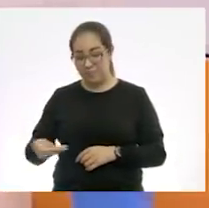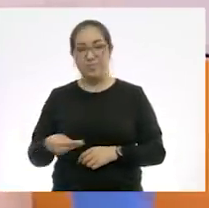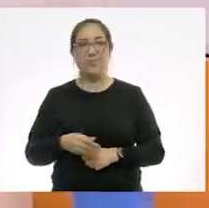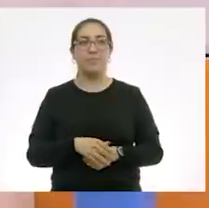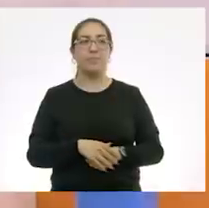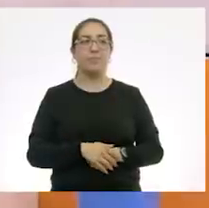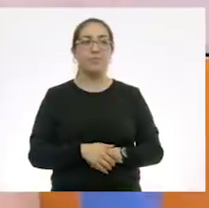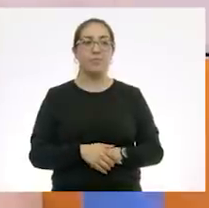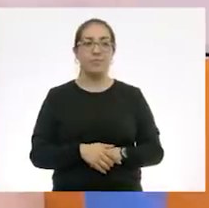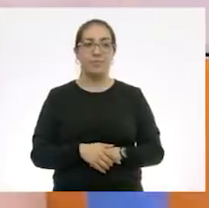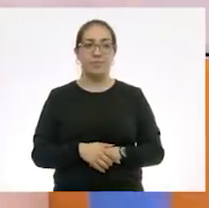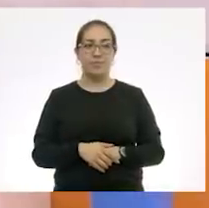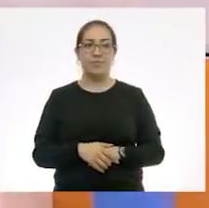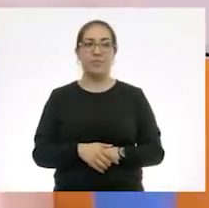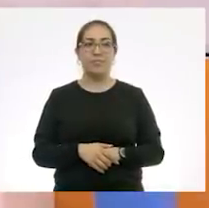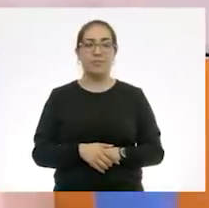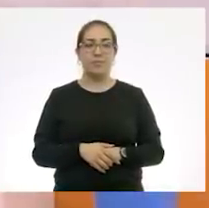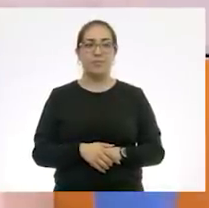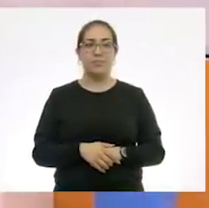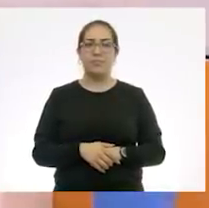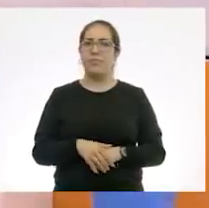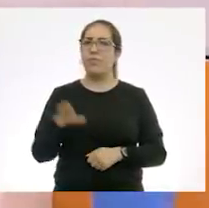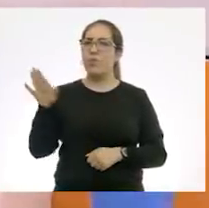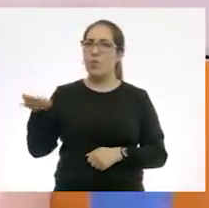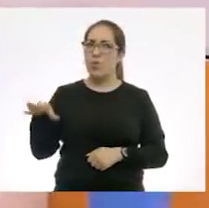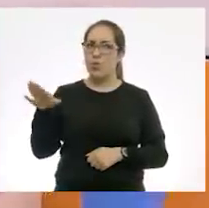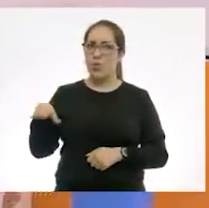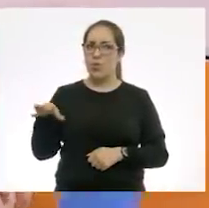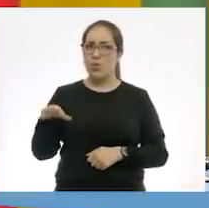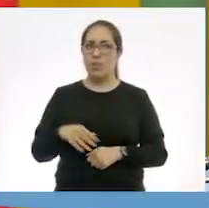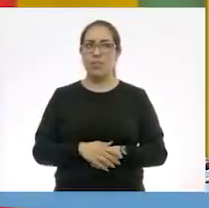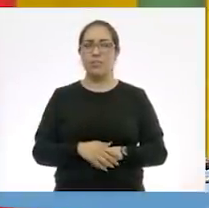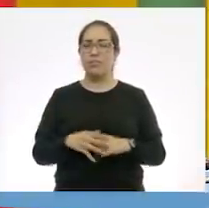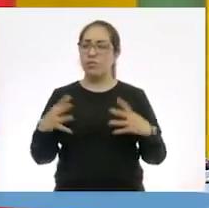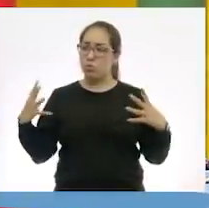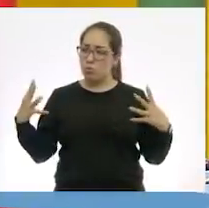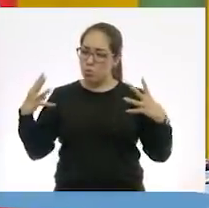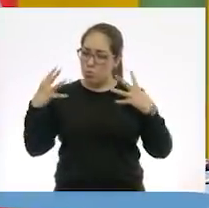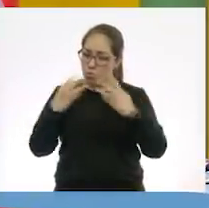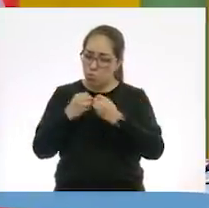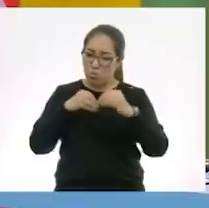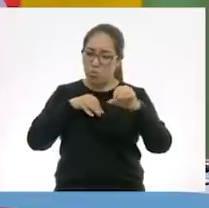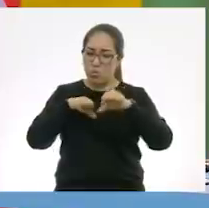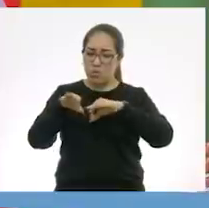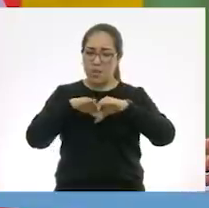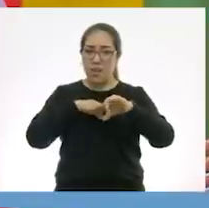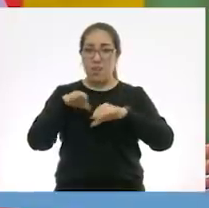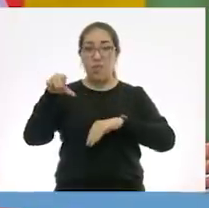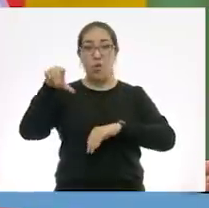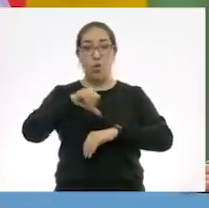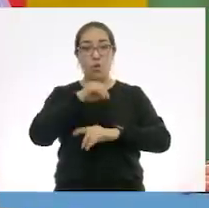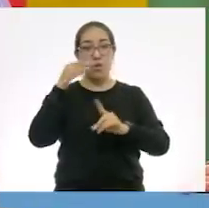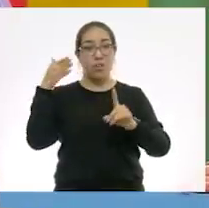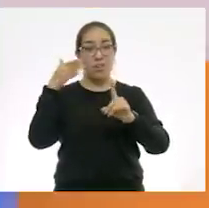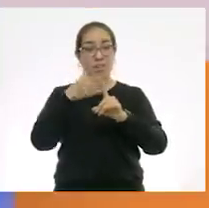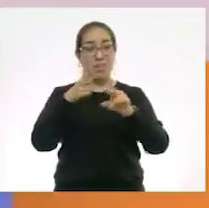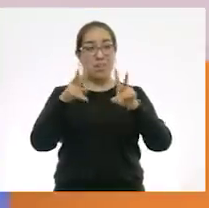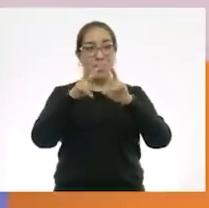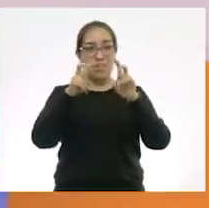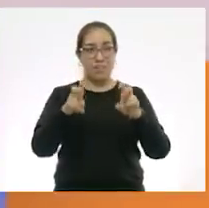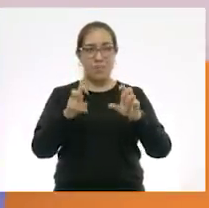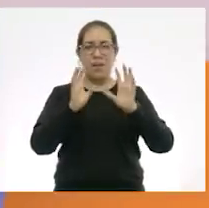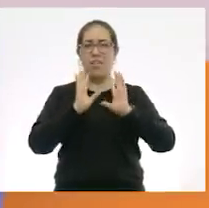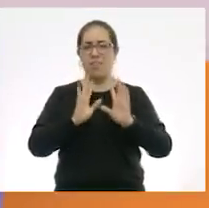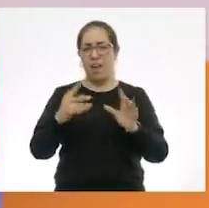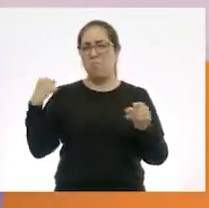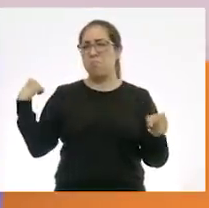en una bolsa. Oye, trabajando juntos es el tema de hoy. Trabajando juntos. Hemos visto muchos